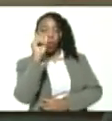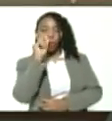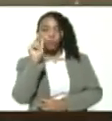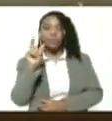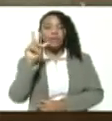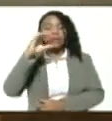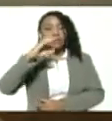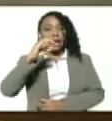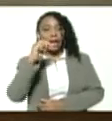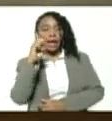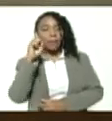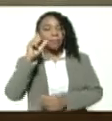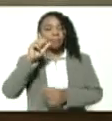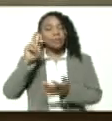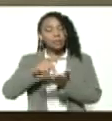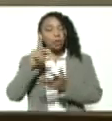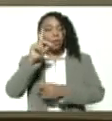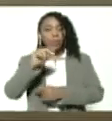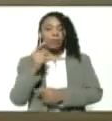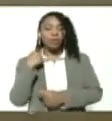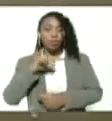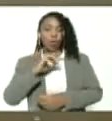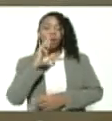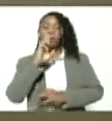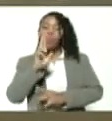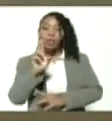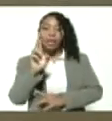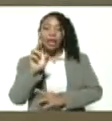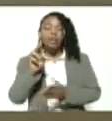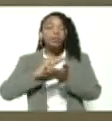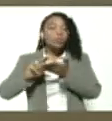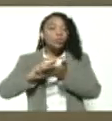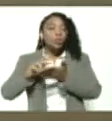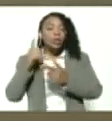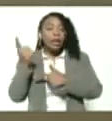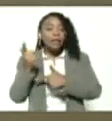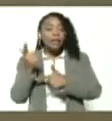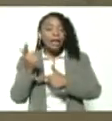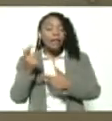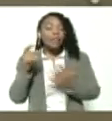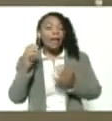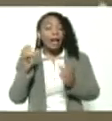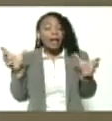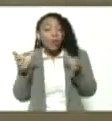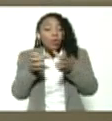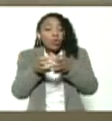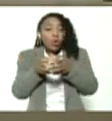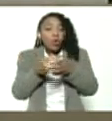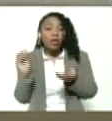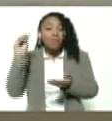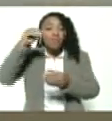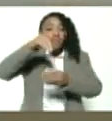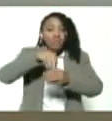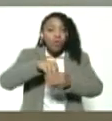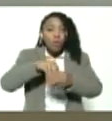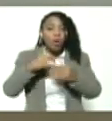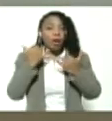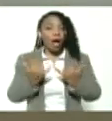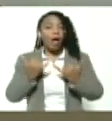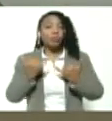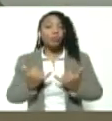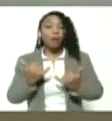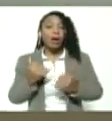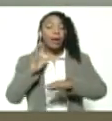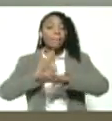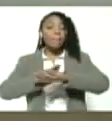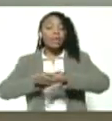Voy a transmitir el resultado de la sesión de instalación que acaba de